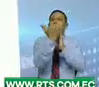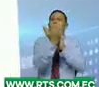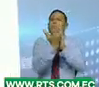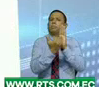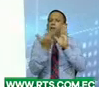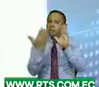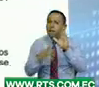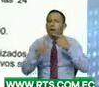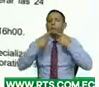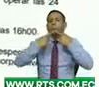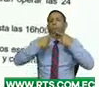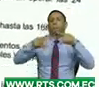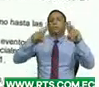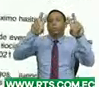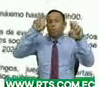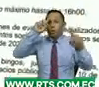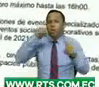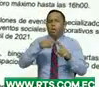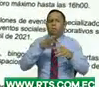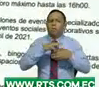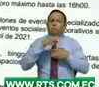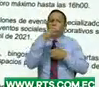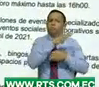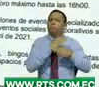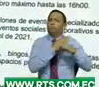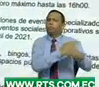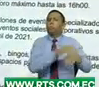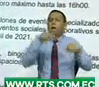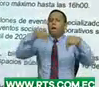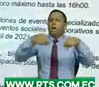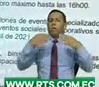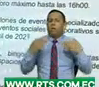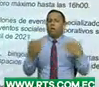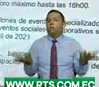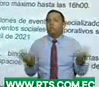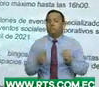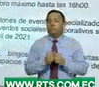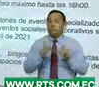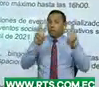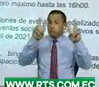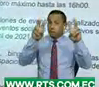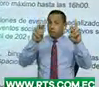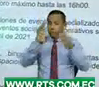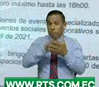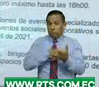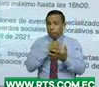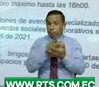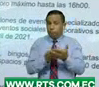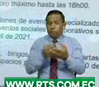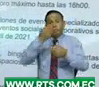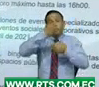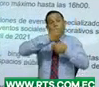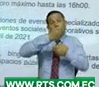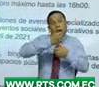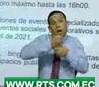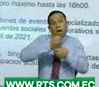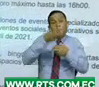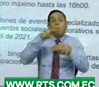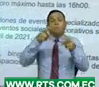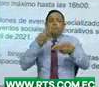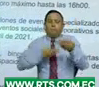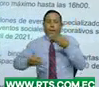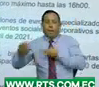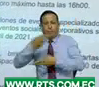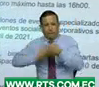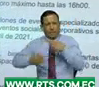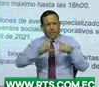virus estrictamente en la ciudad de guayaquil como la regulación del horario de operación comercial y de oficinas públicas y privadas que